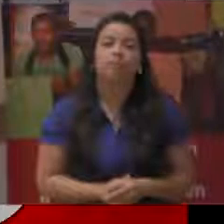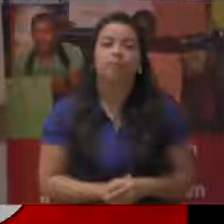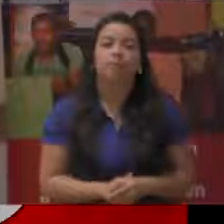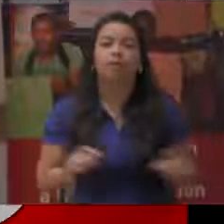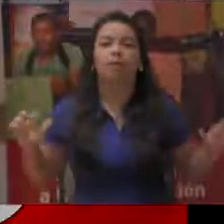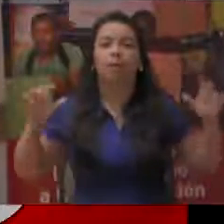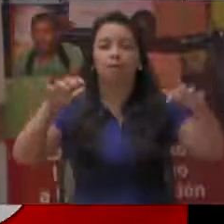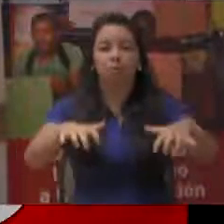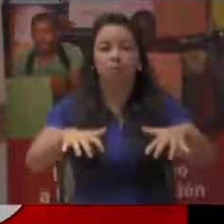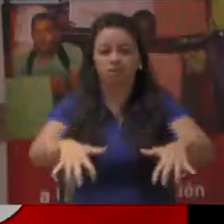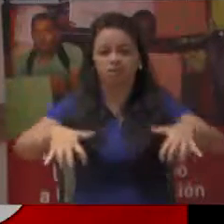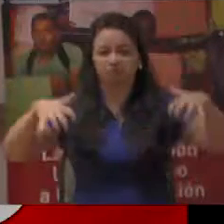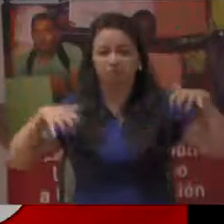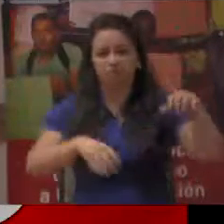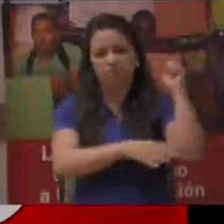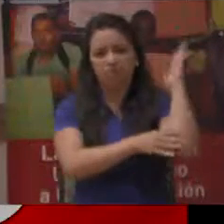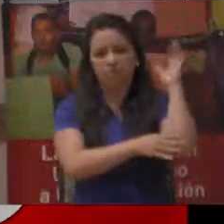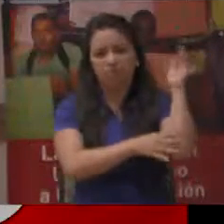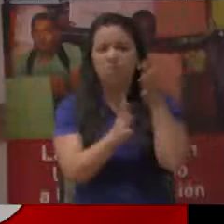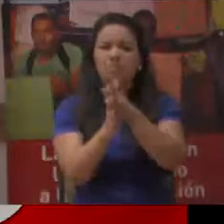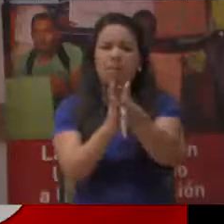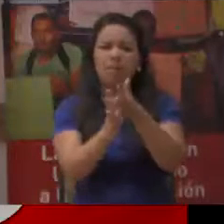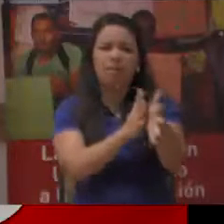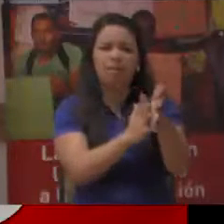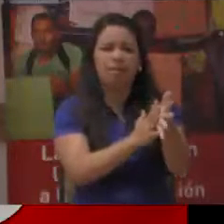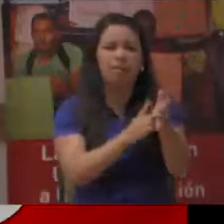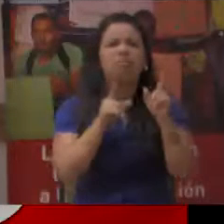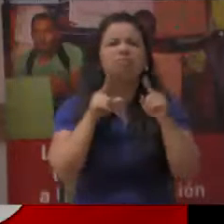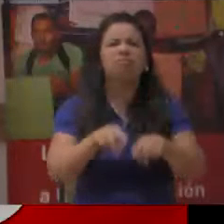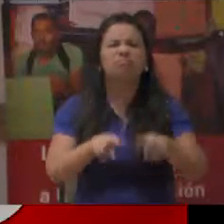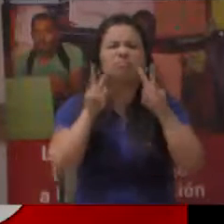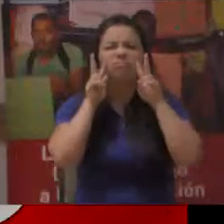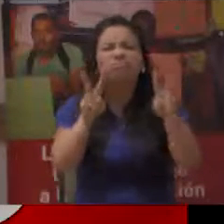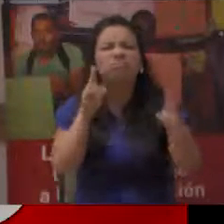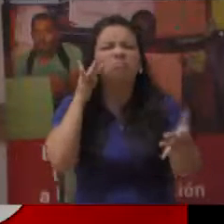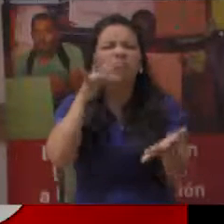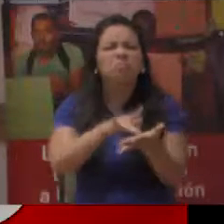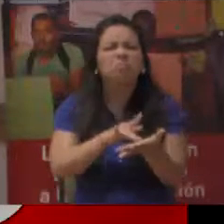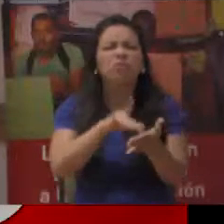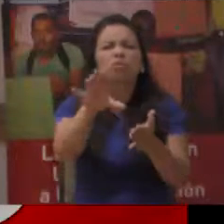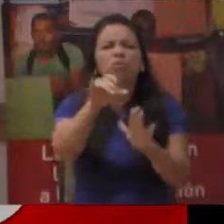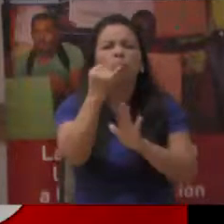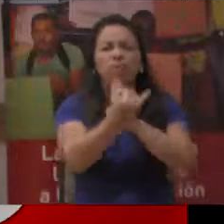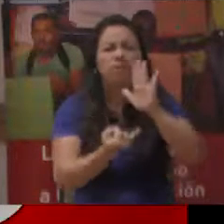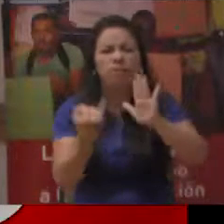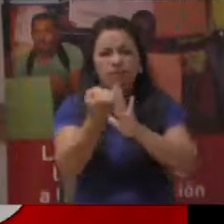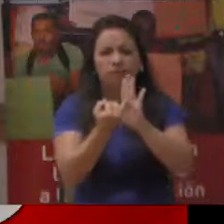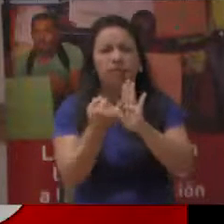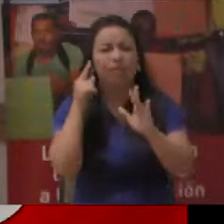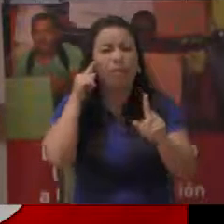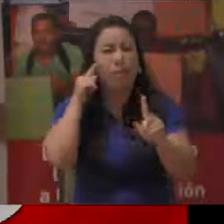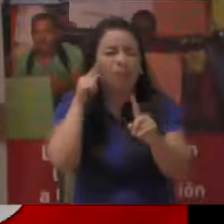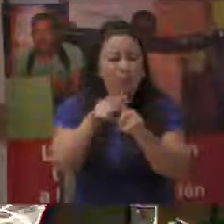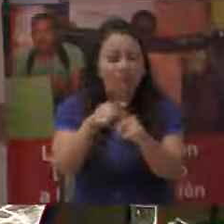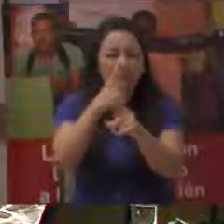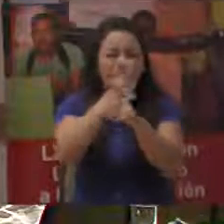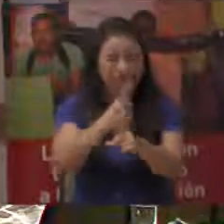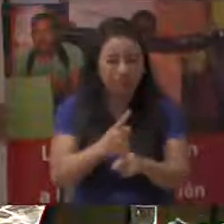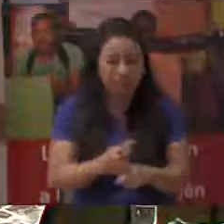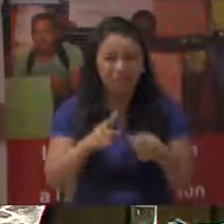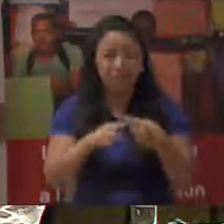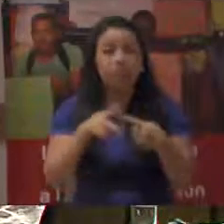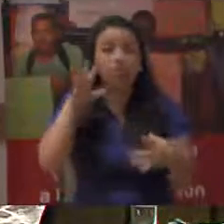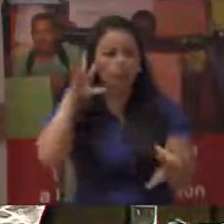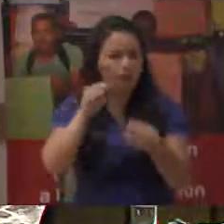rendición de cuentas le permitió conocer los logros de la entidad. A, totalmente de acuerdo. B,